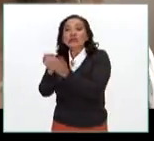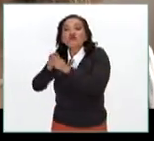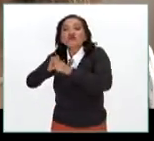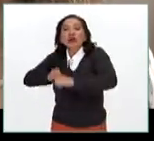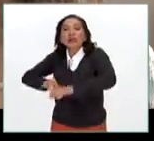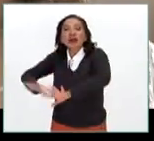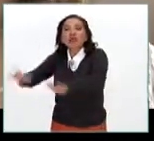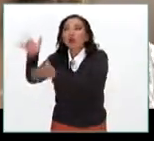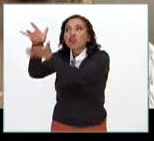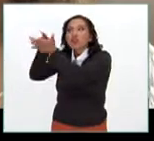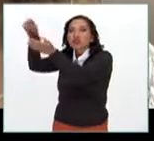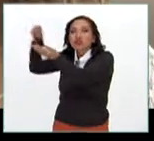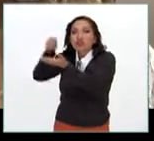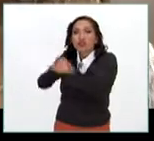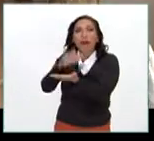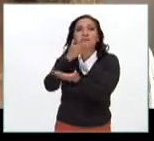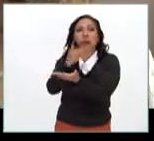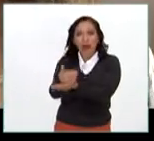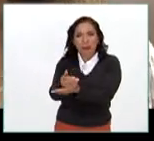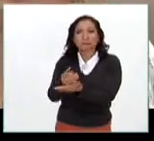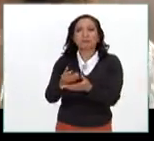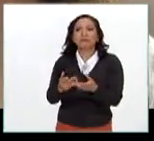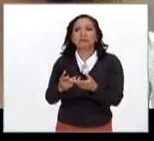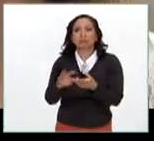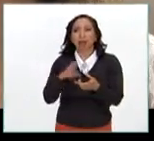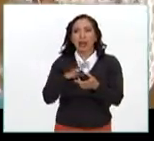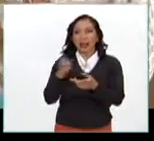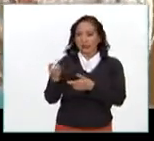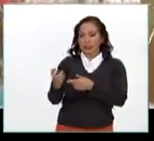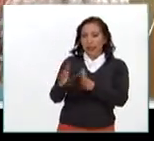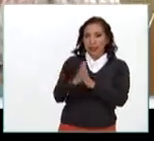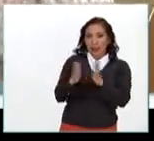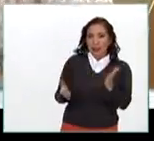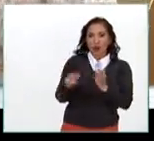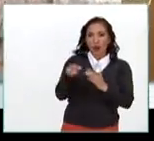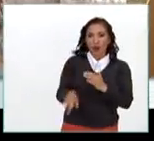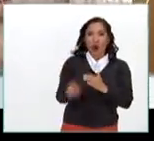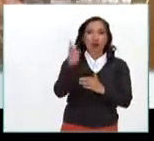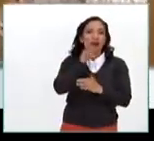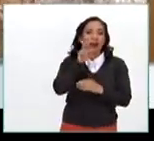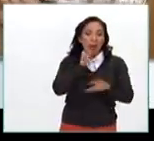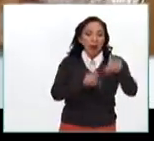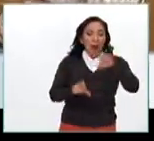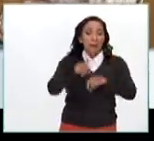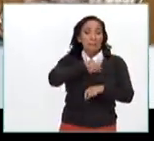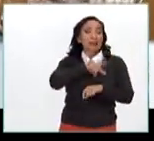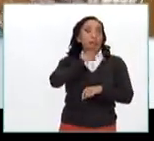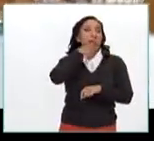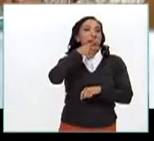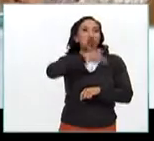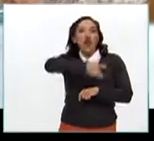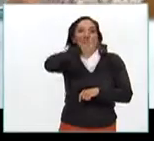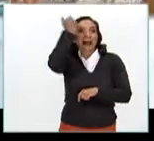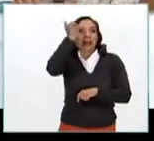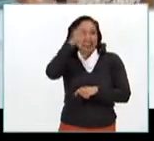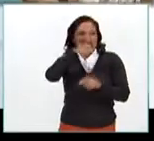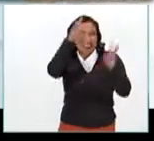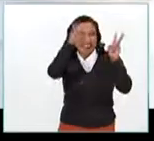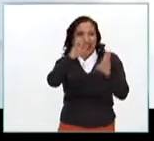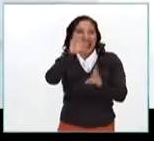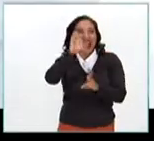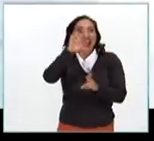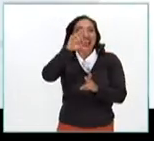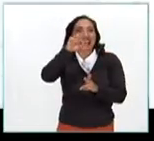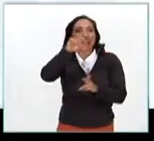informativos. Tenemos una buena, ¿no? En mi casa hay un laboratorio, mis papás no lo saben, por ejemplo, de